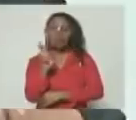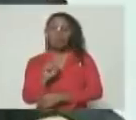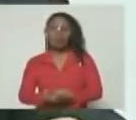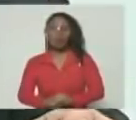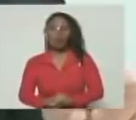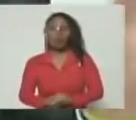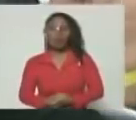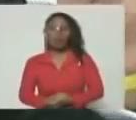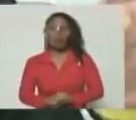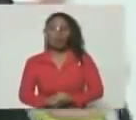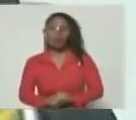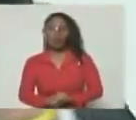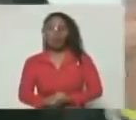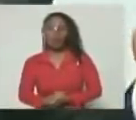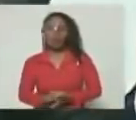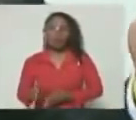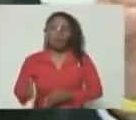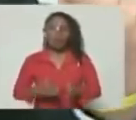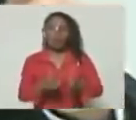por la vía del voto, porque